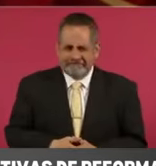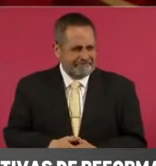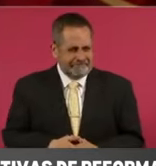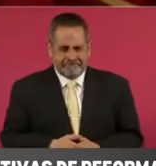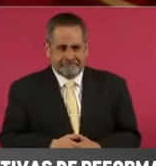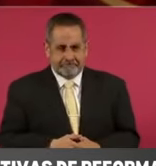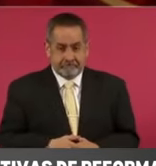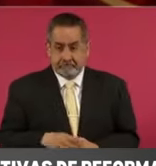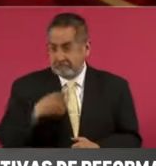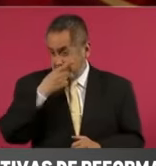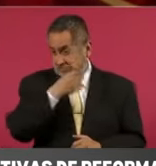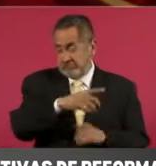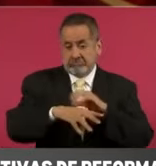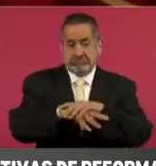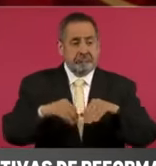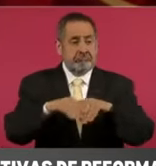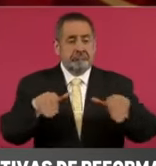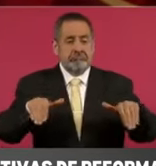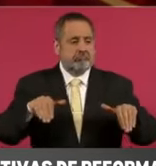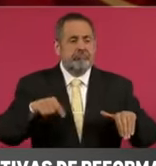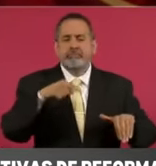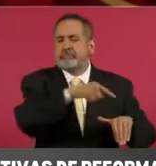sí, autónomos, del pueblo,